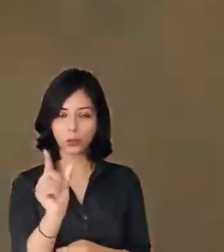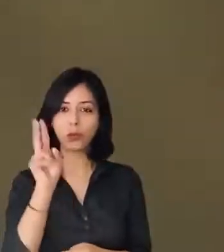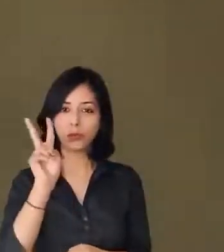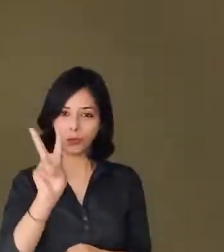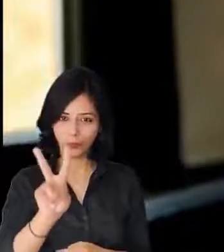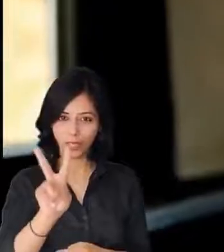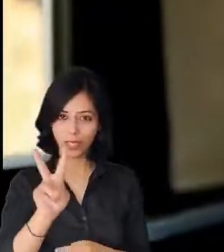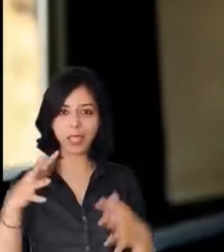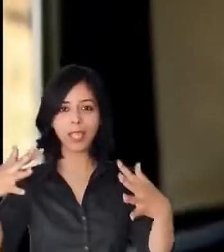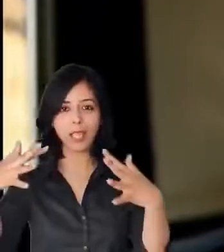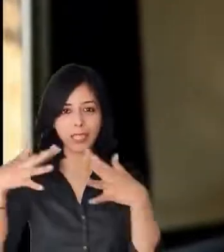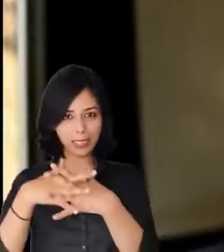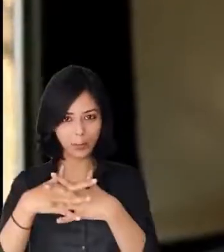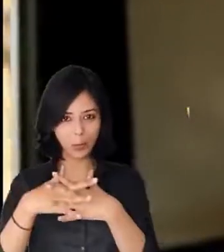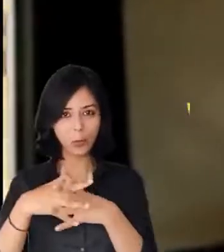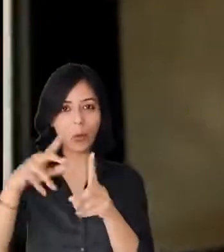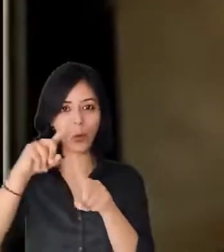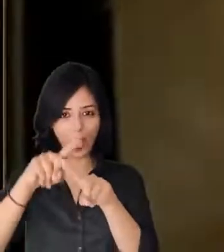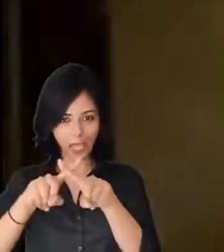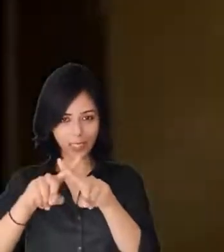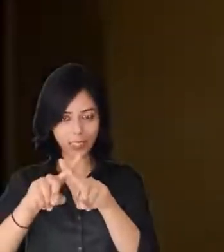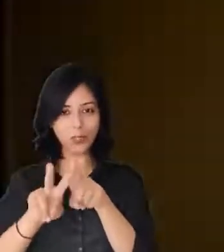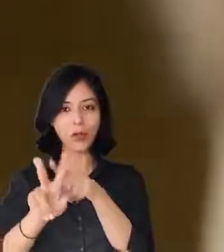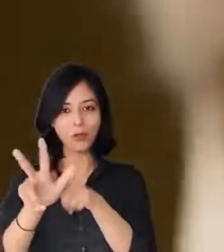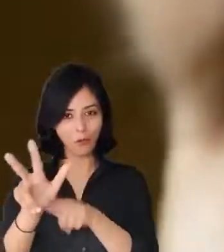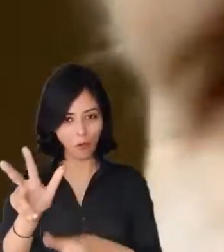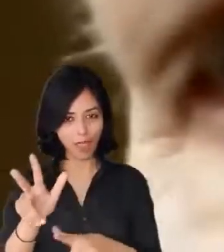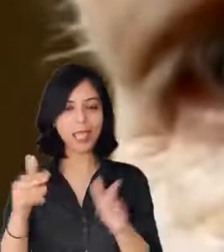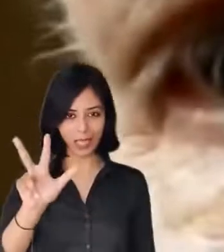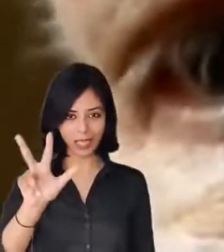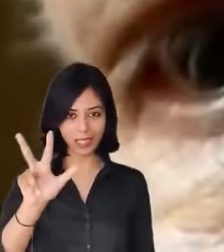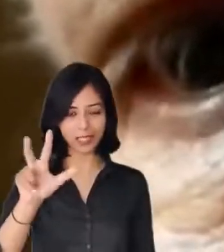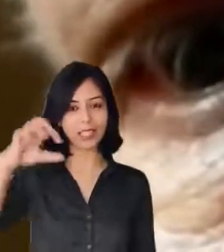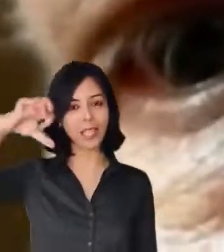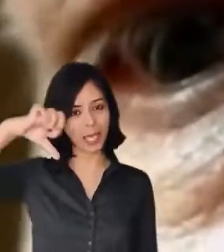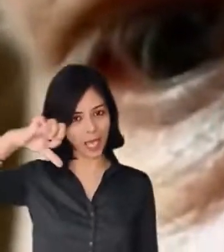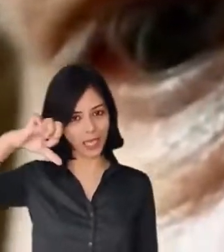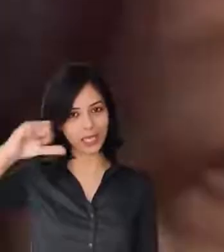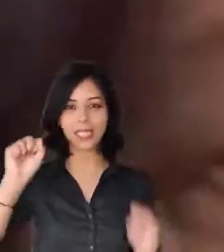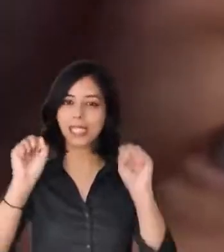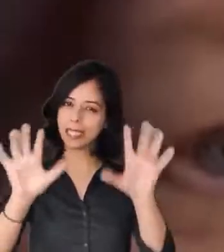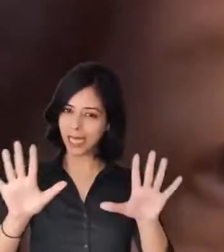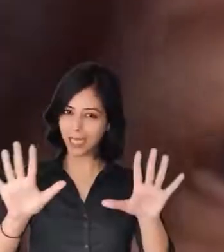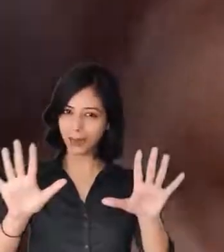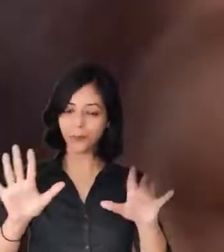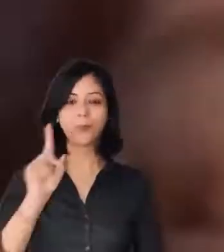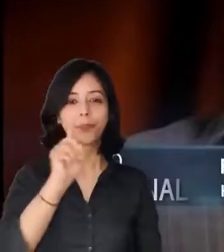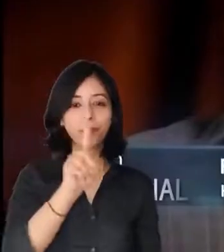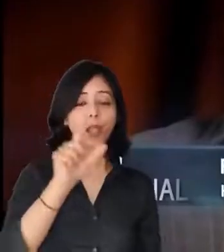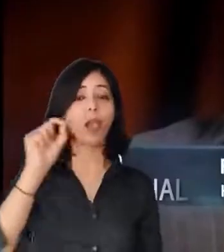La nefasta tarea recayó en Rick, el hermano mayor de Robin, que reconoció a su hermana al instante. Fue